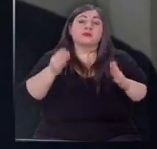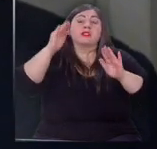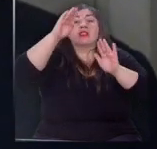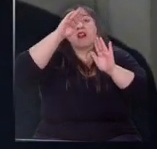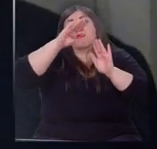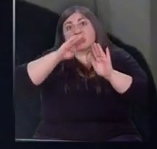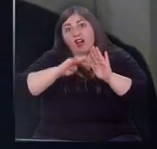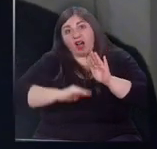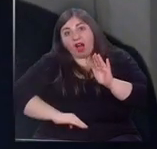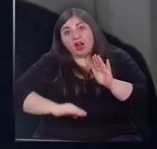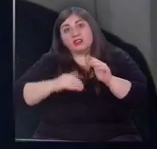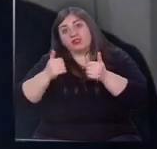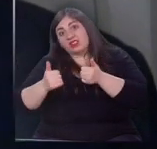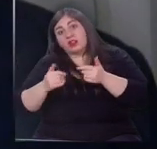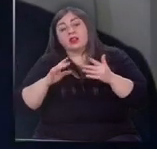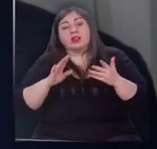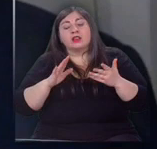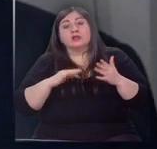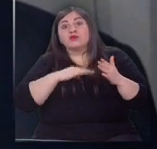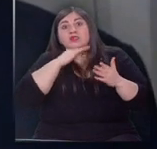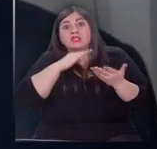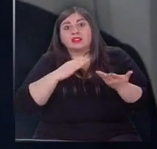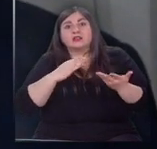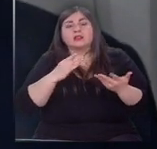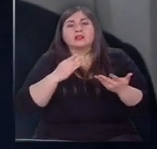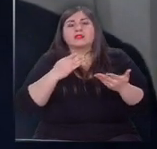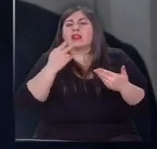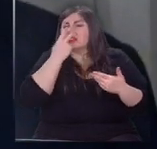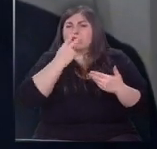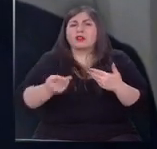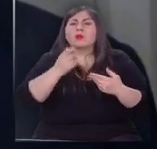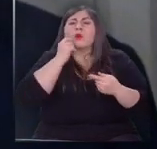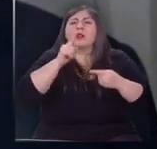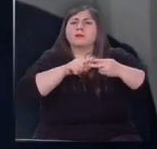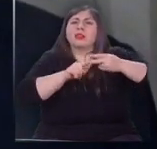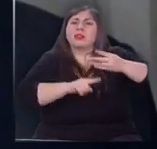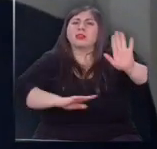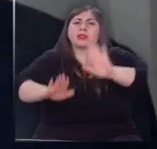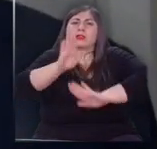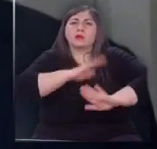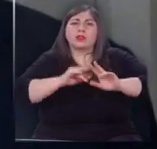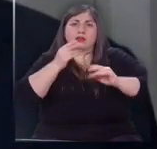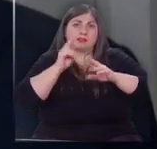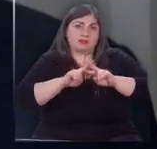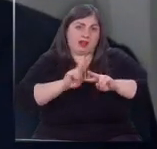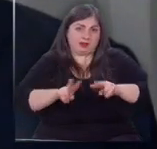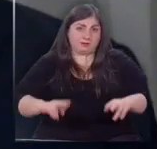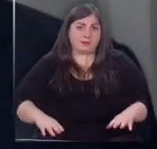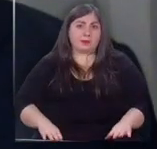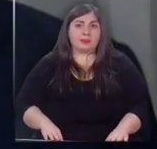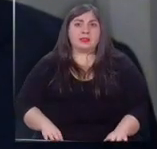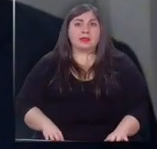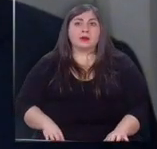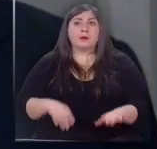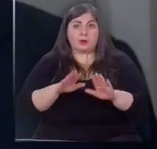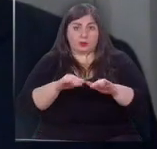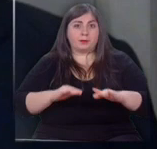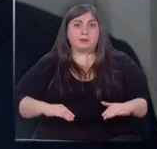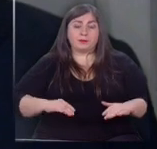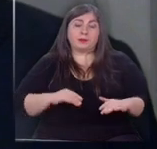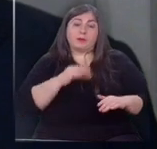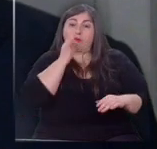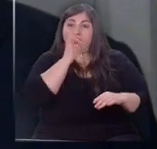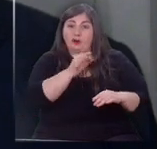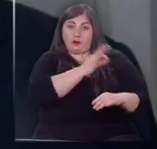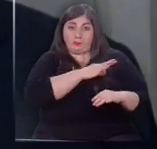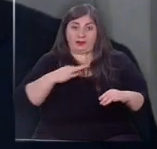descender suficientemente. Entonces hay que ver cuáles son las medidas de prevención que se tomen. Bueno, es probable, como lo dijo el propio ministro de Educación,